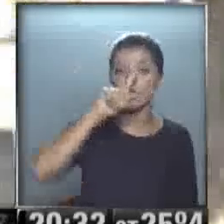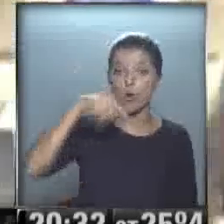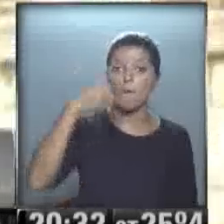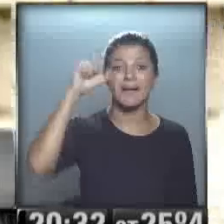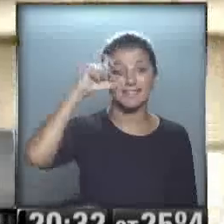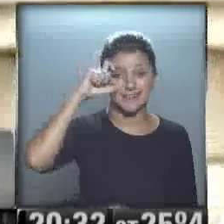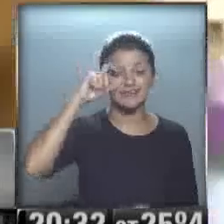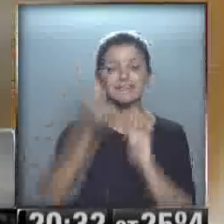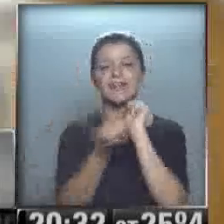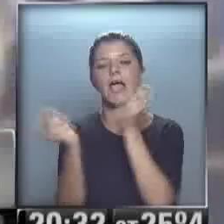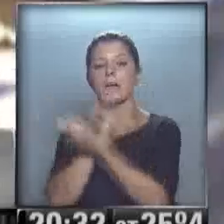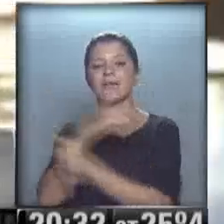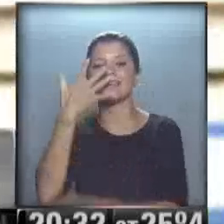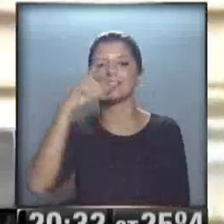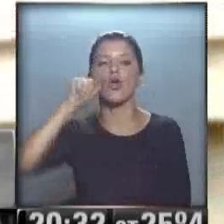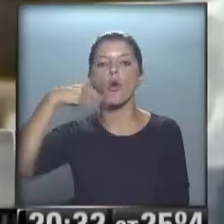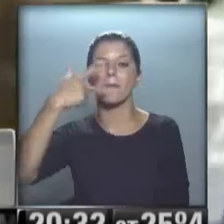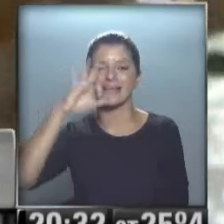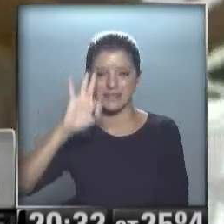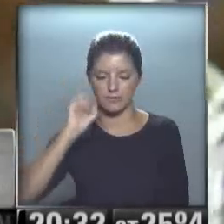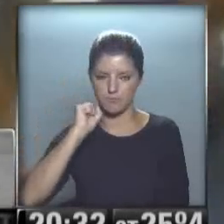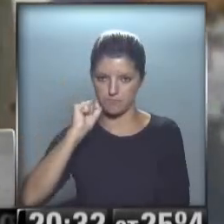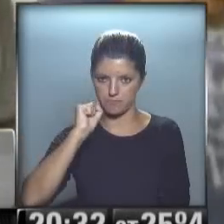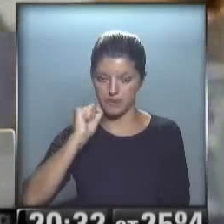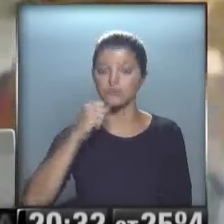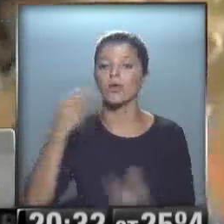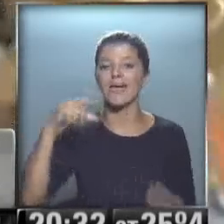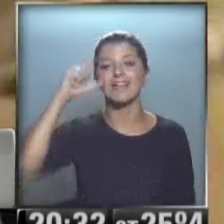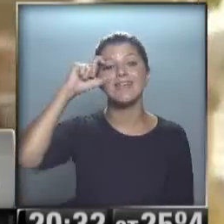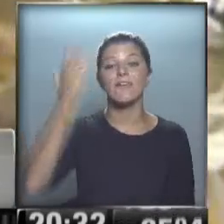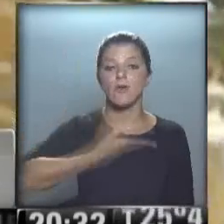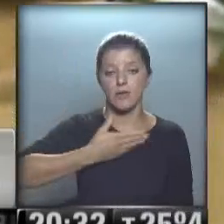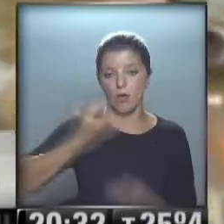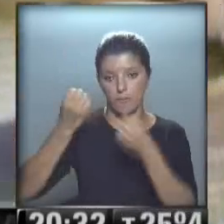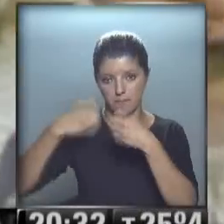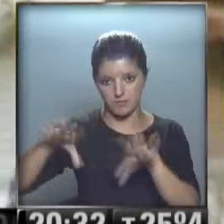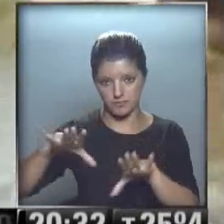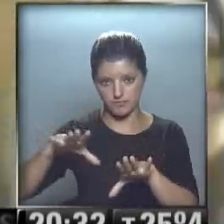10 a 5 pesos con 30 a partir del 10 de febrero.